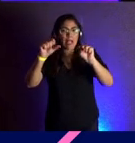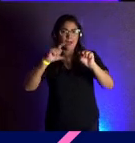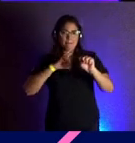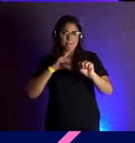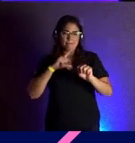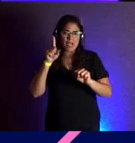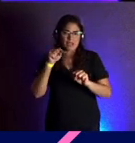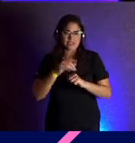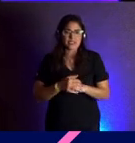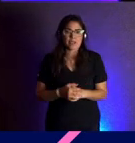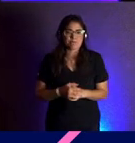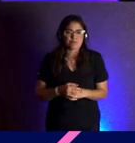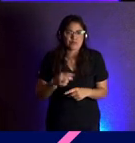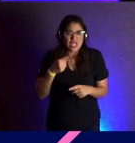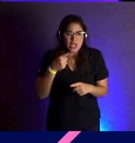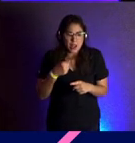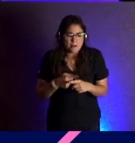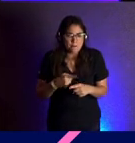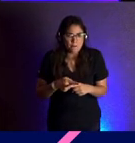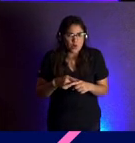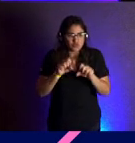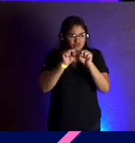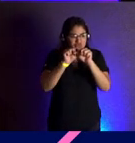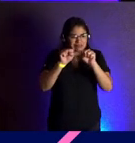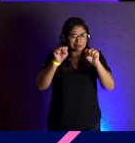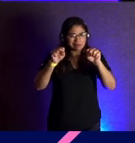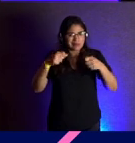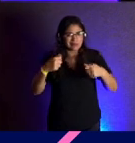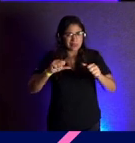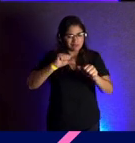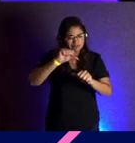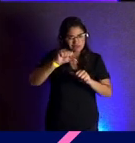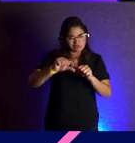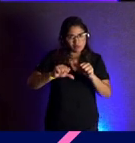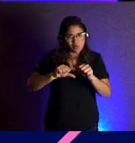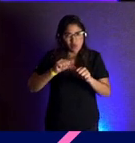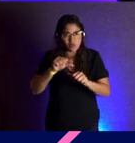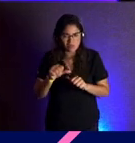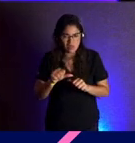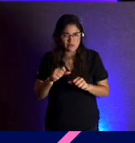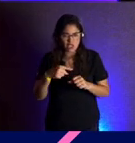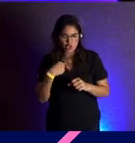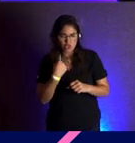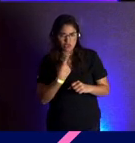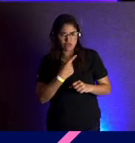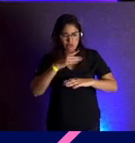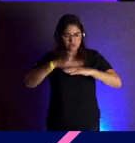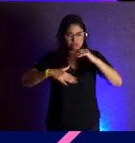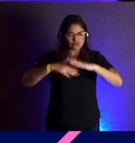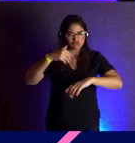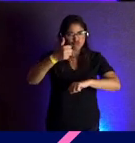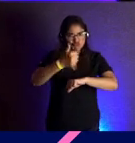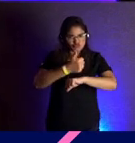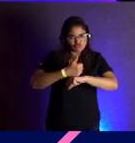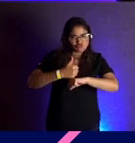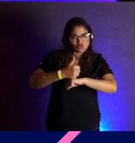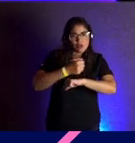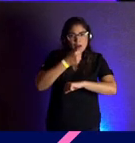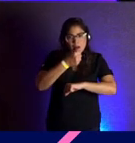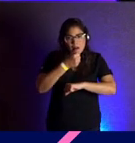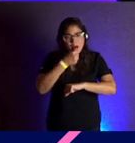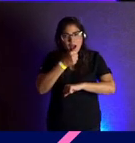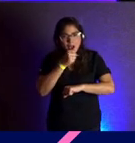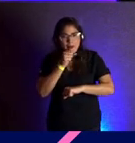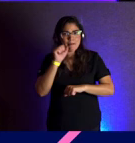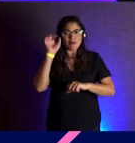sistema. Esto implica que al hacer periodismo de soluciones se puede caer un poco en greenwashing, se puede caer un